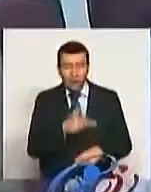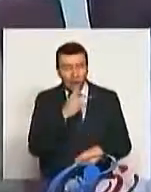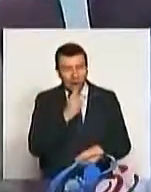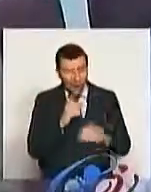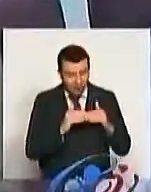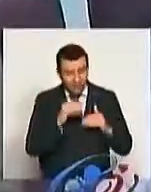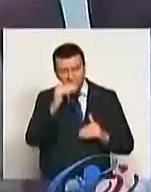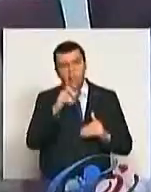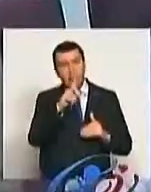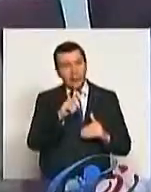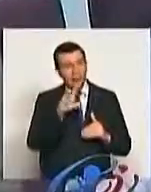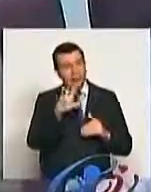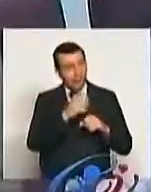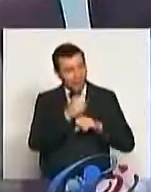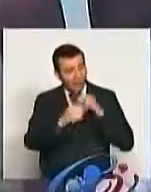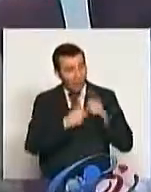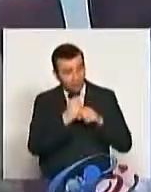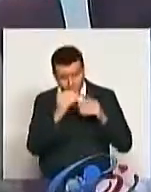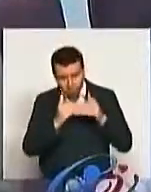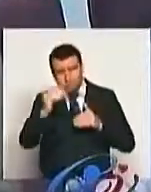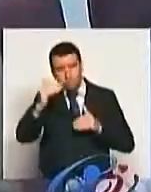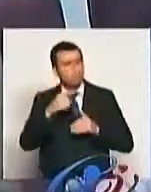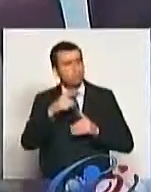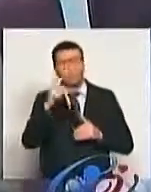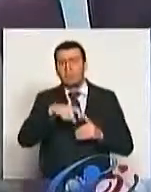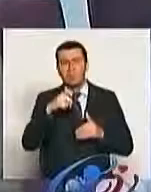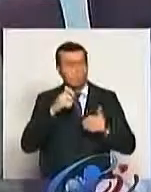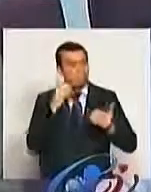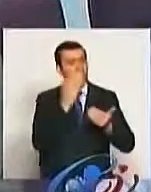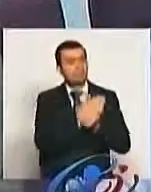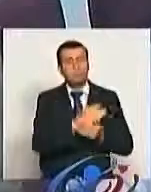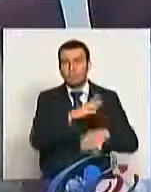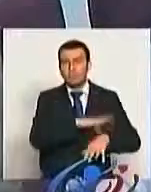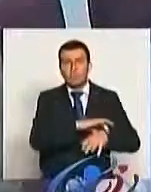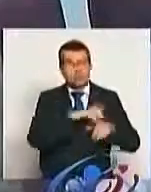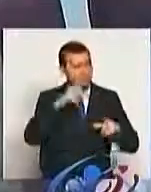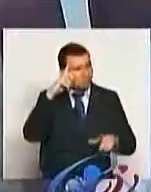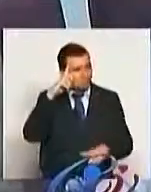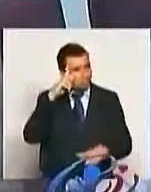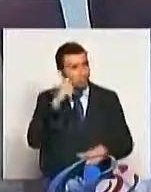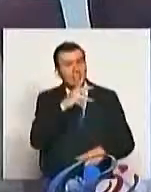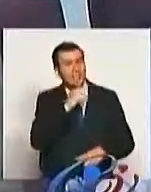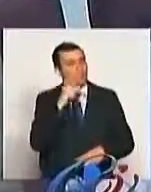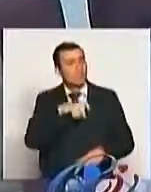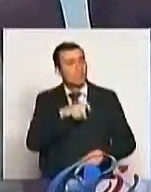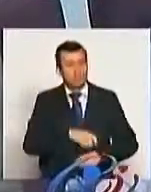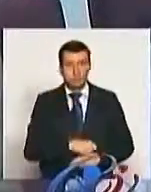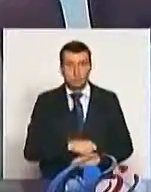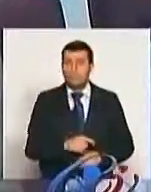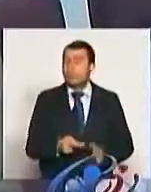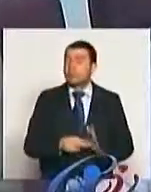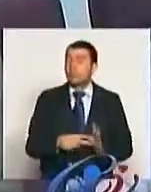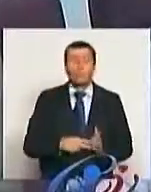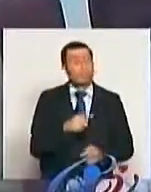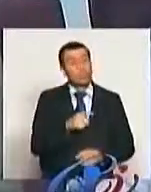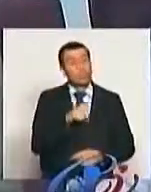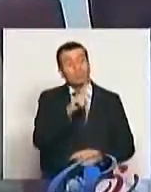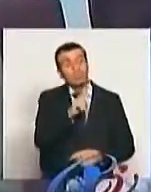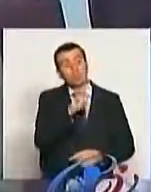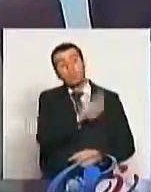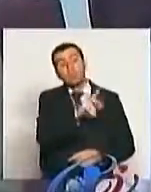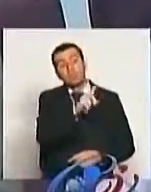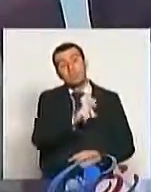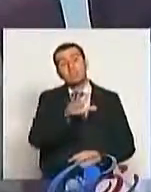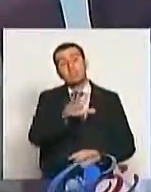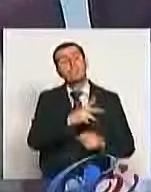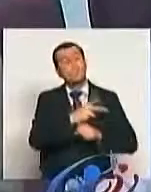los 65 años usted ya no necesita ir donde el ginecólogo. Es decir, después de los 65 años no importa que usted se